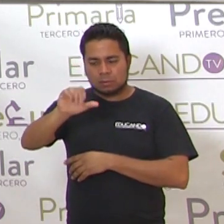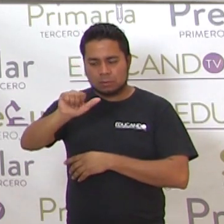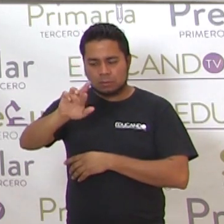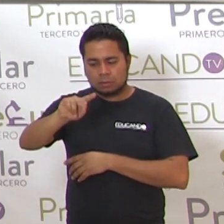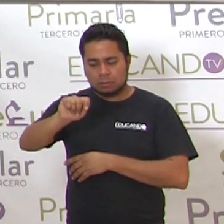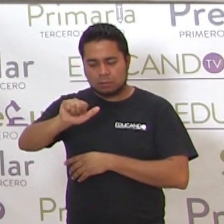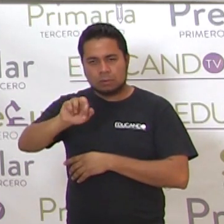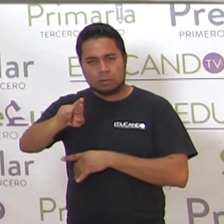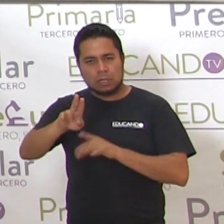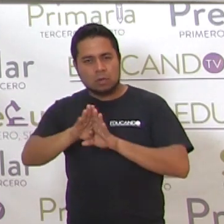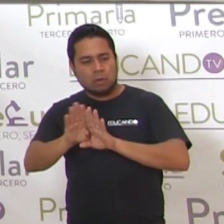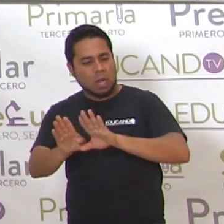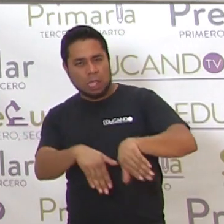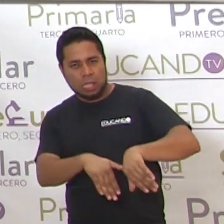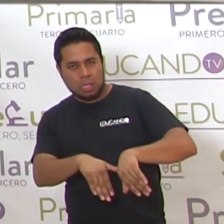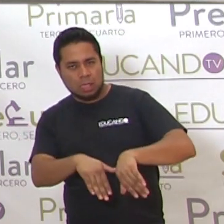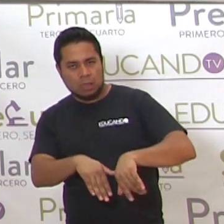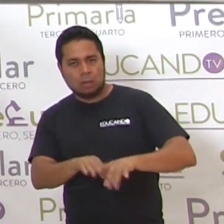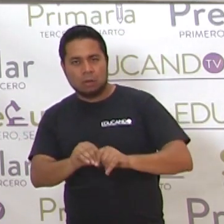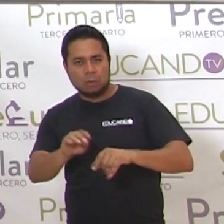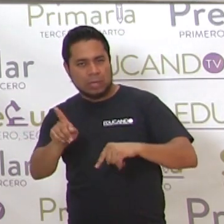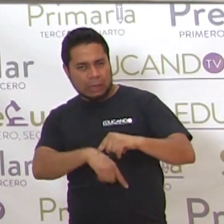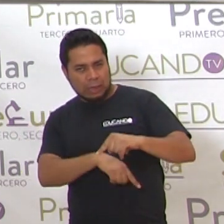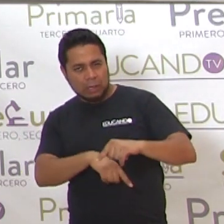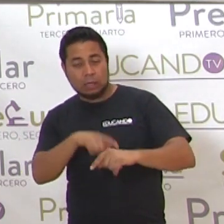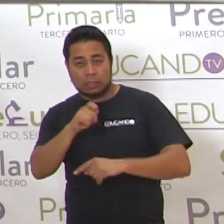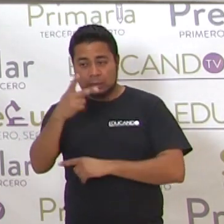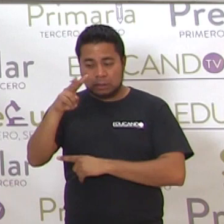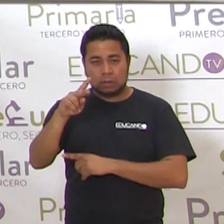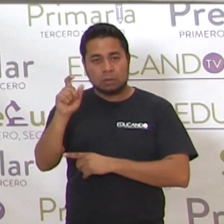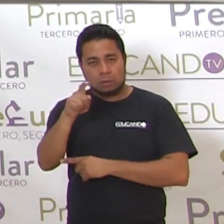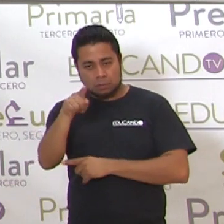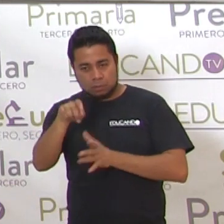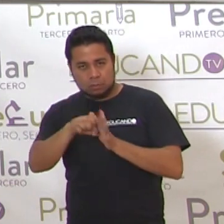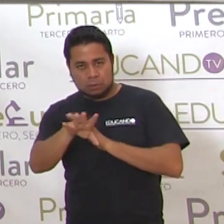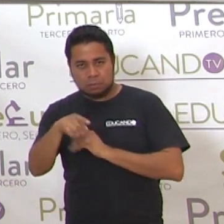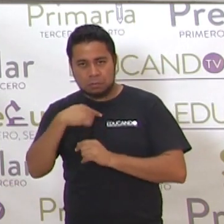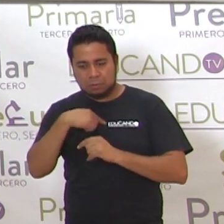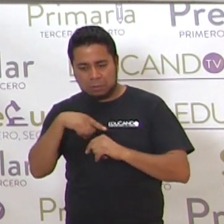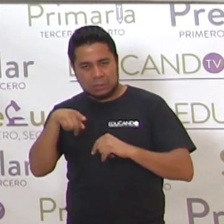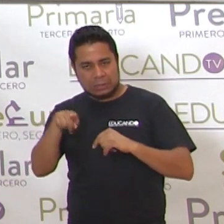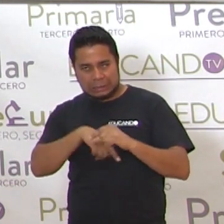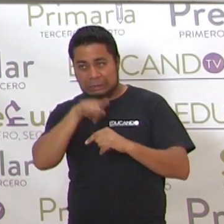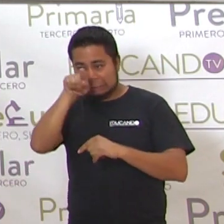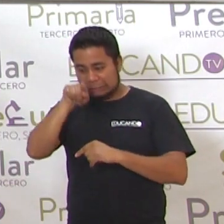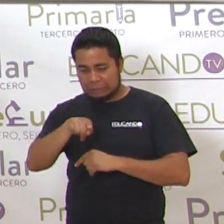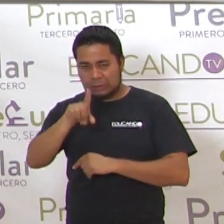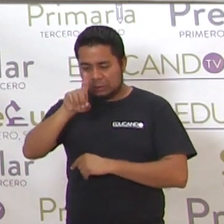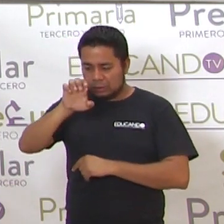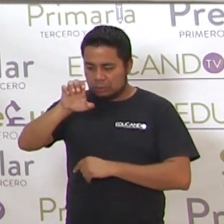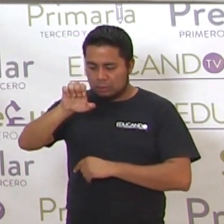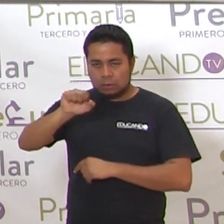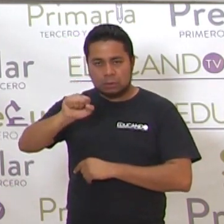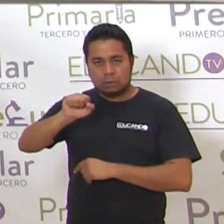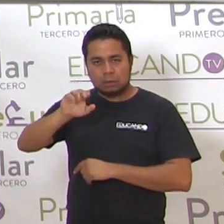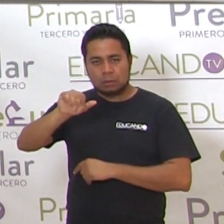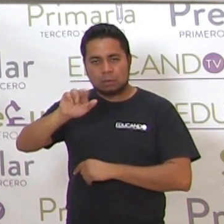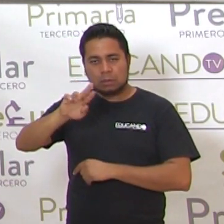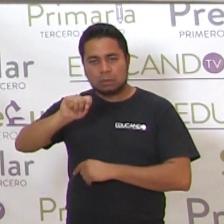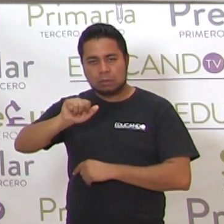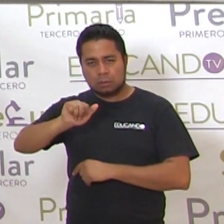descartar pues estos dos cuando tú le aprietes descartar simple y sencillamente